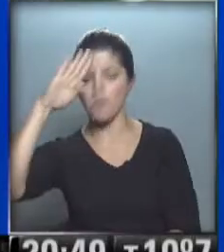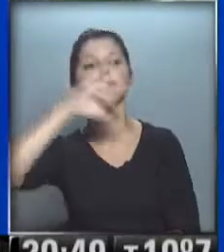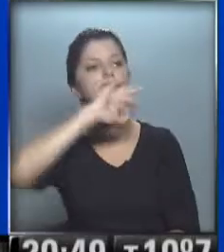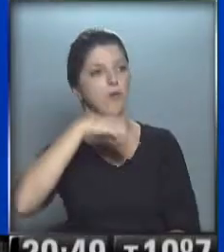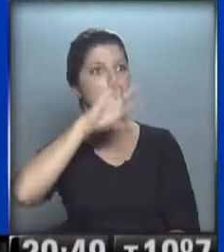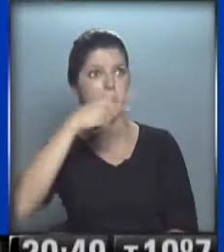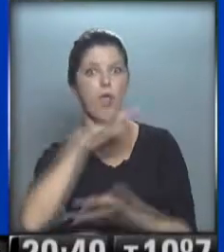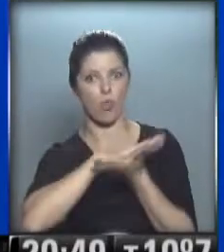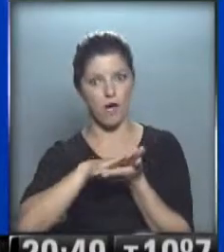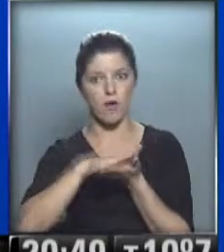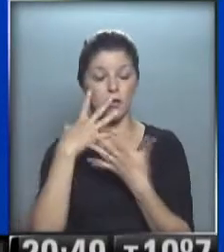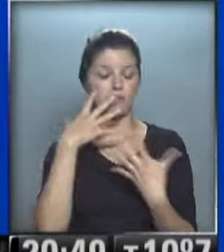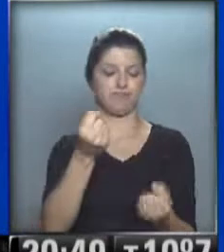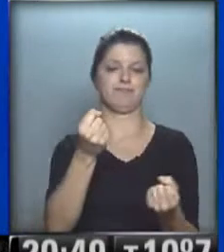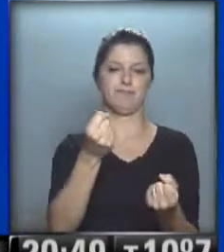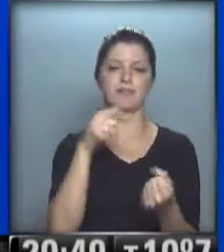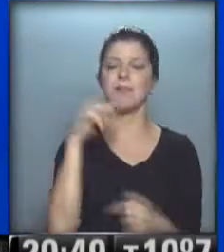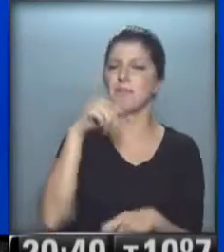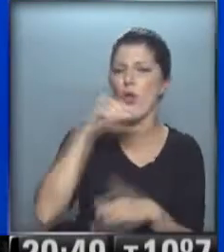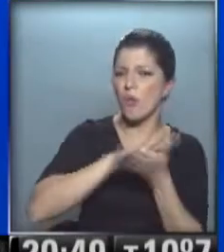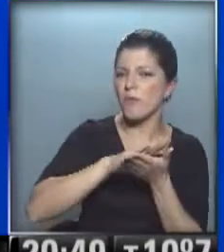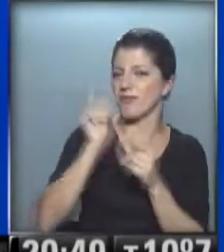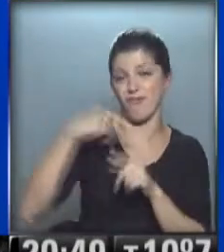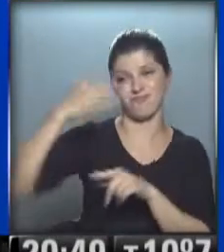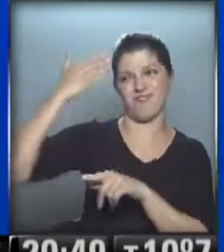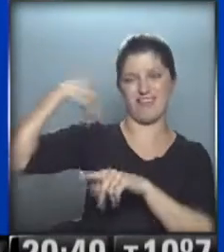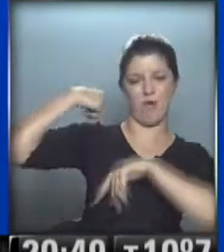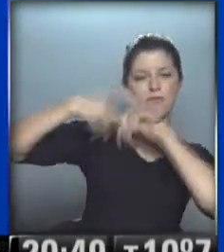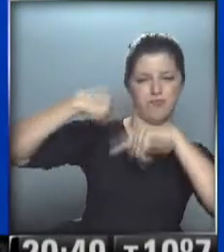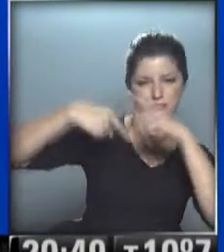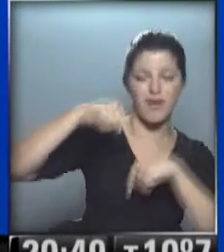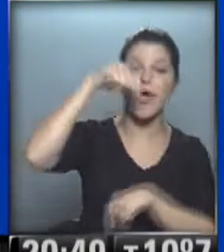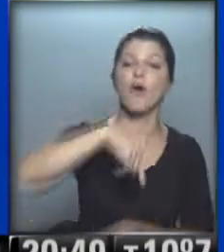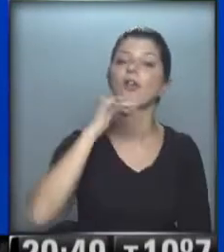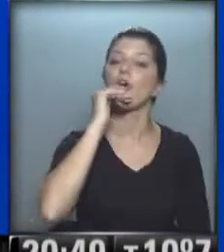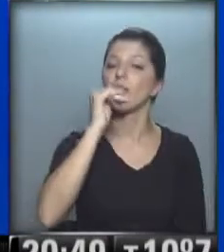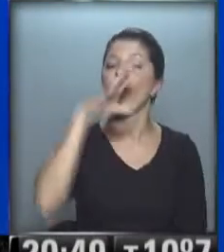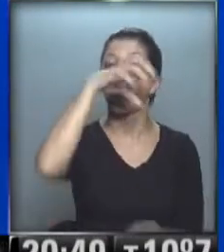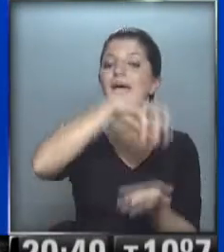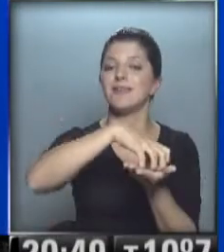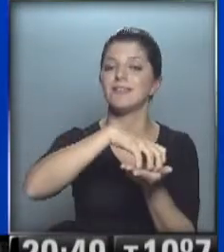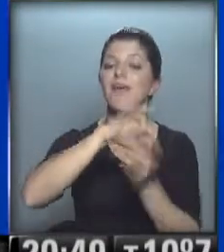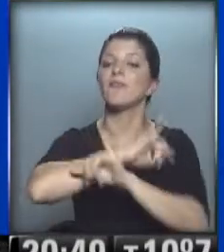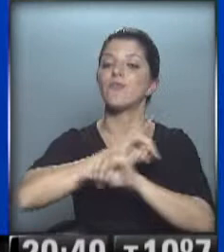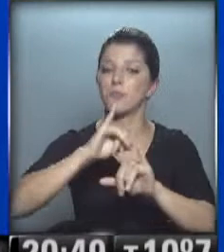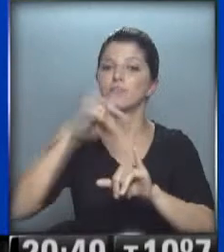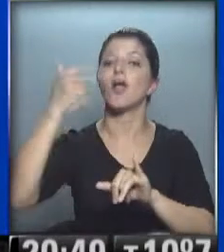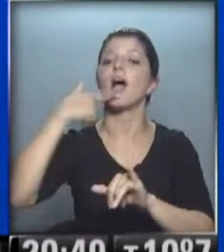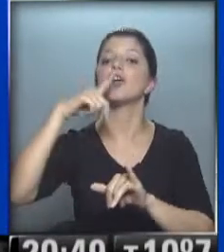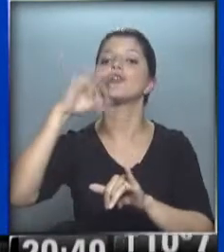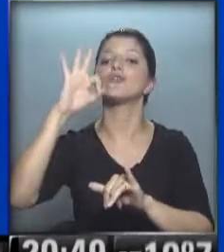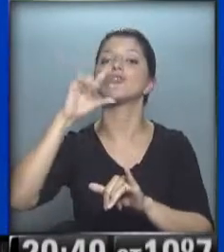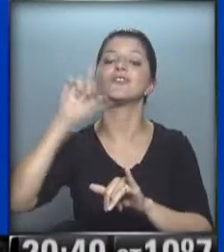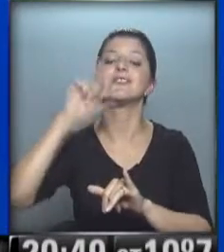plan, efectivamente, que fue descubierto. En realidad, el plan no es nuevo, es la continuación de otros planes. Esta vez lo reveló la agencia de noticias Associated Press, que parece que